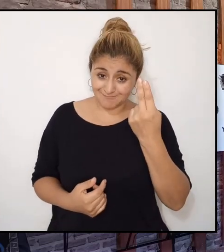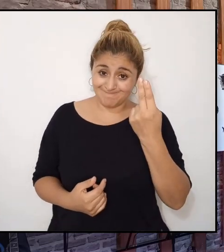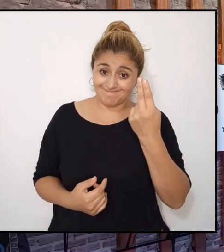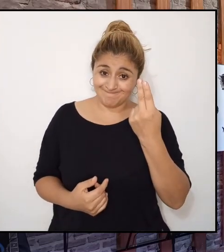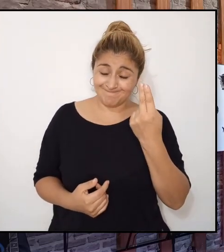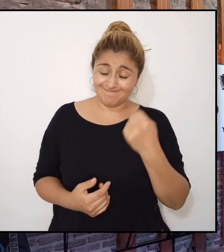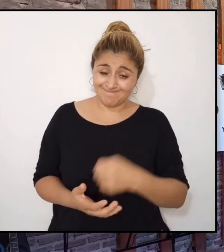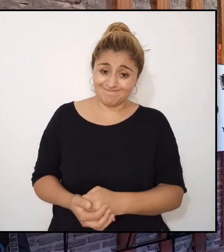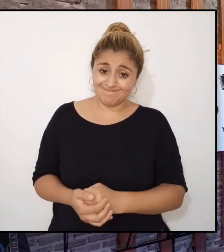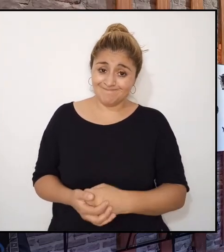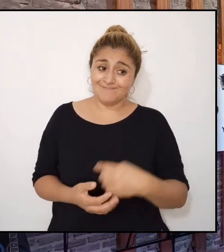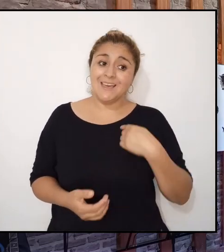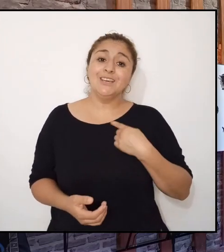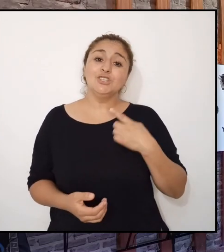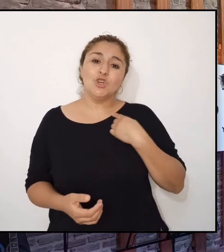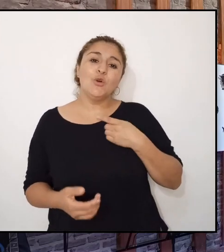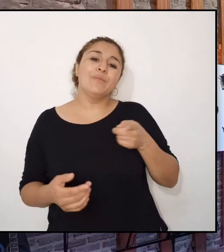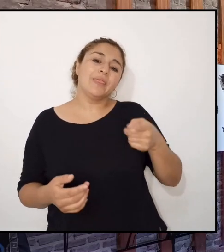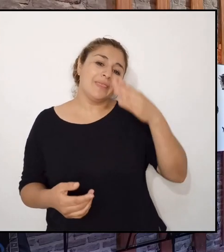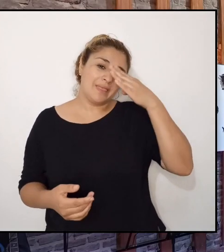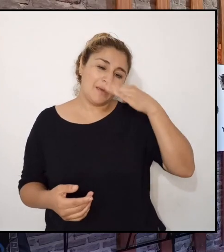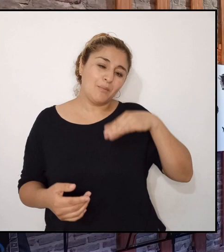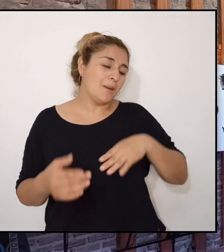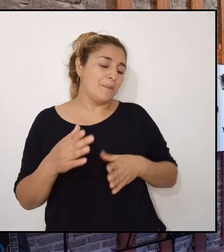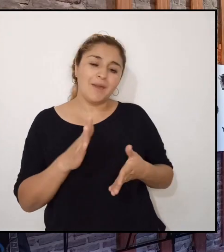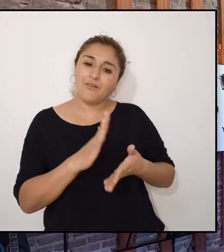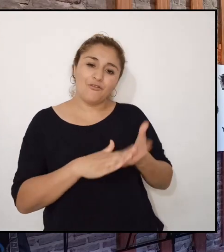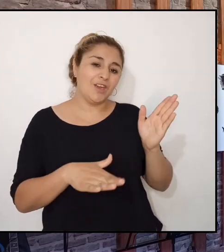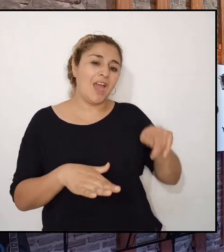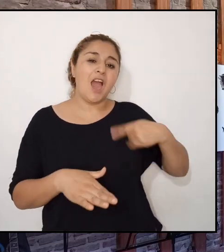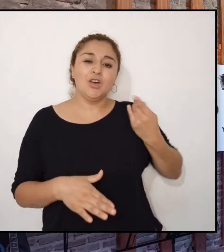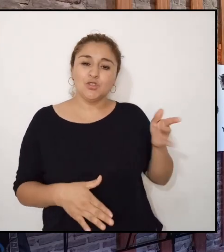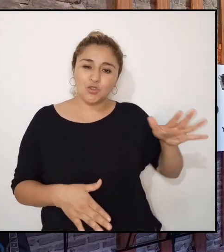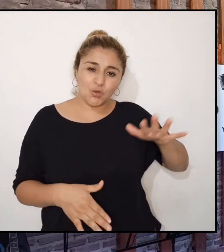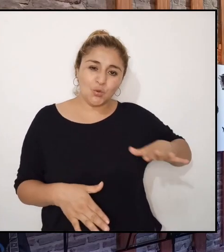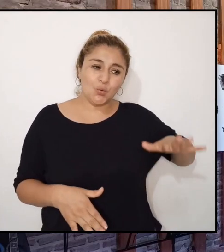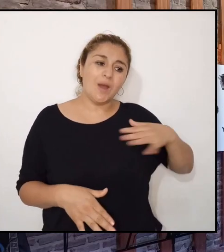vivió, porque era tan agresivo ese lugar,